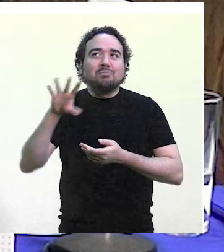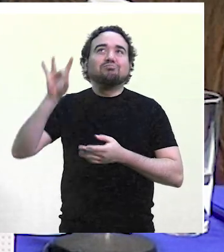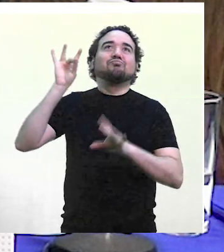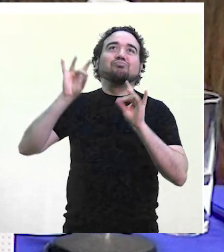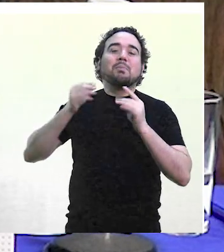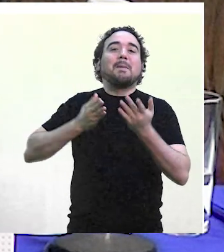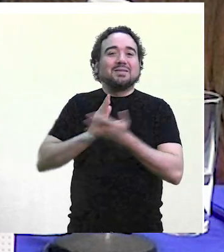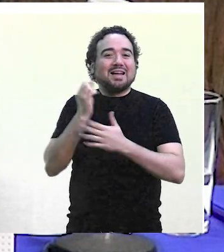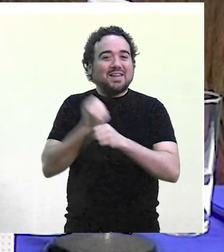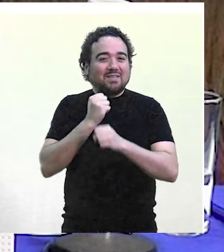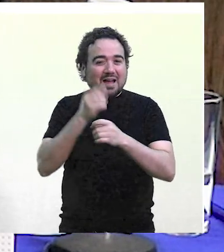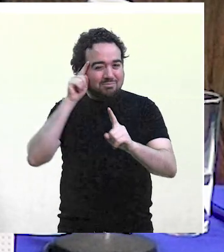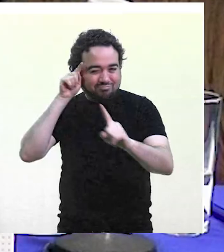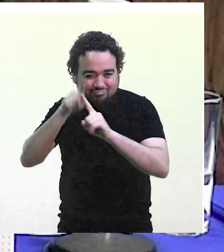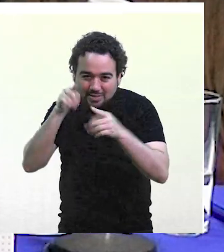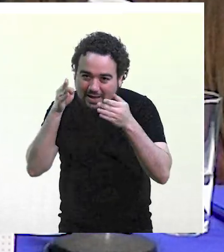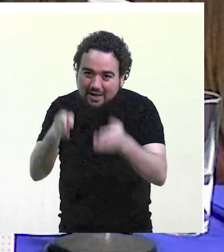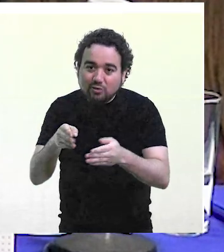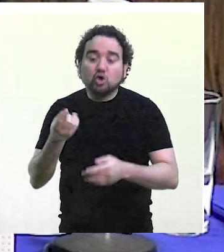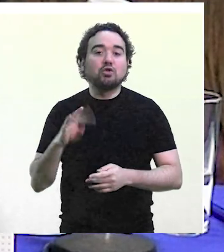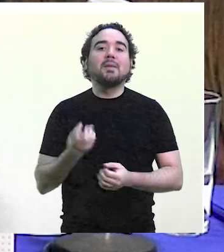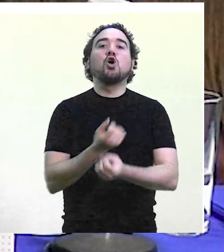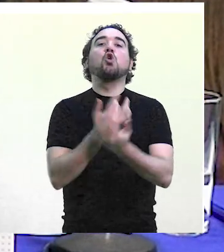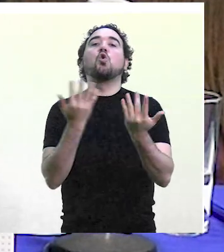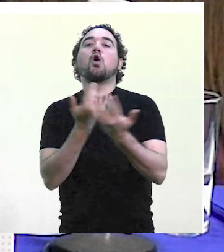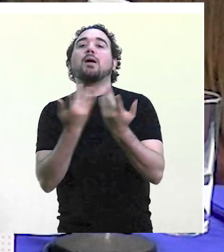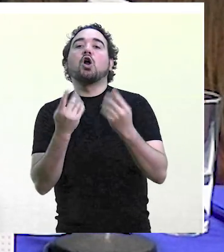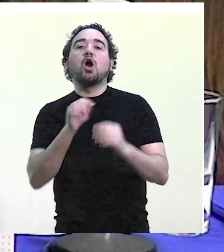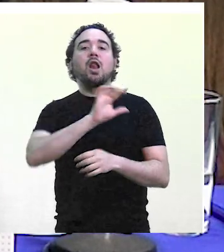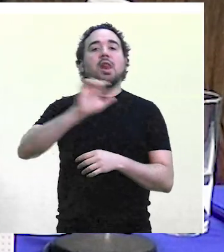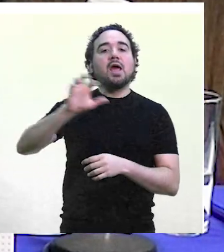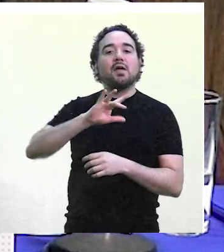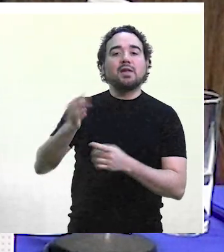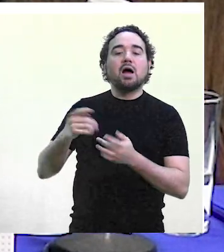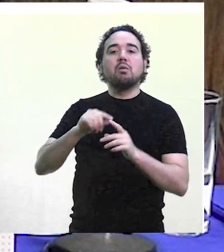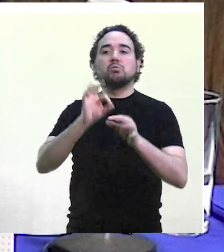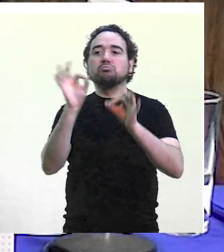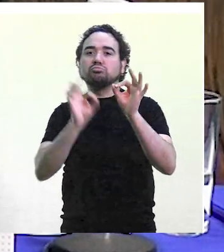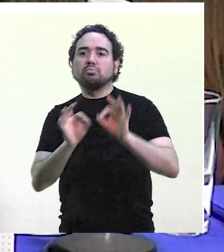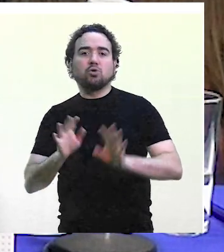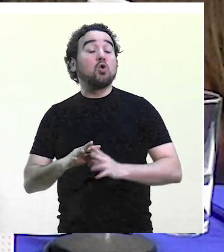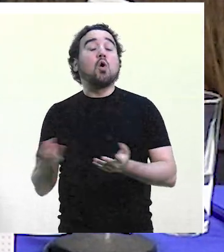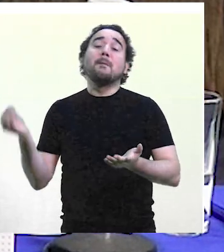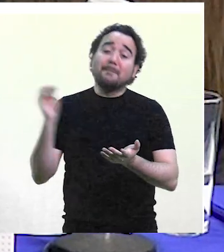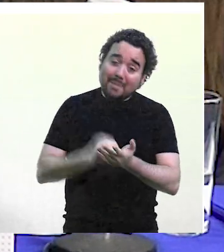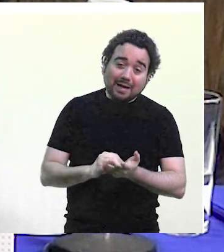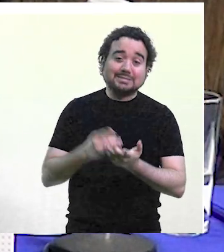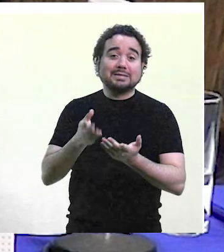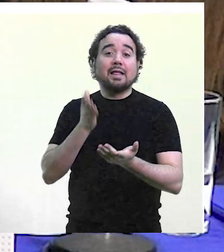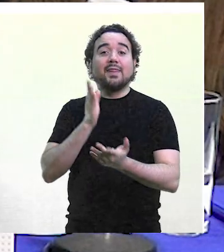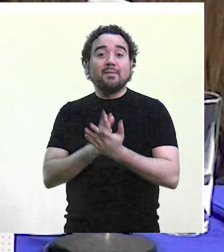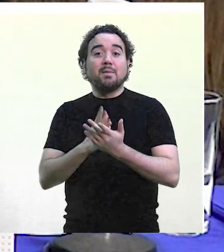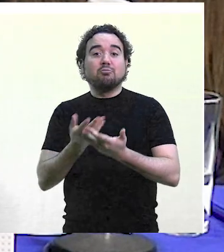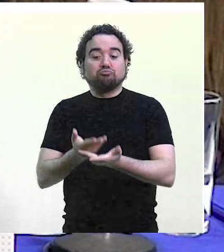viviendo, interpretarlo y que empecemos a trabajar por ello. O sea, no es solamente números, letras y ecuaciones, es mucho más.